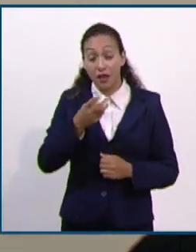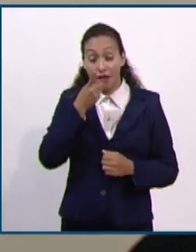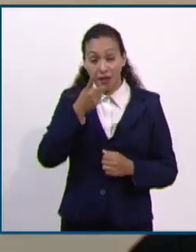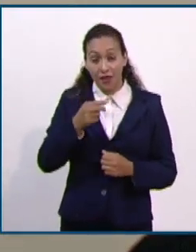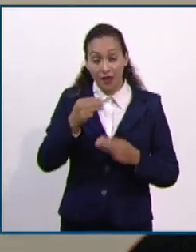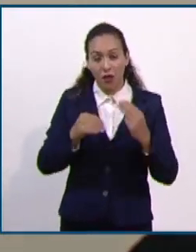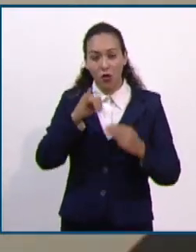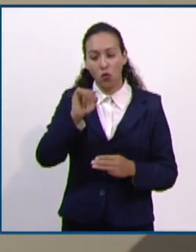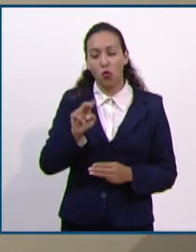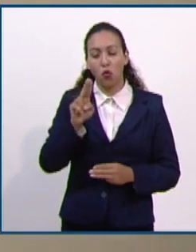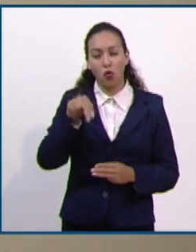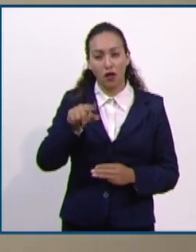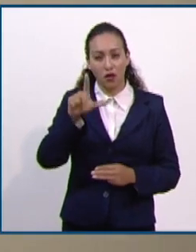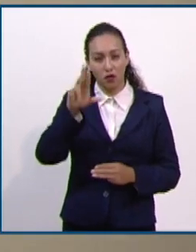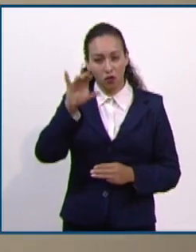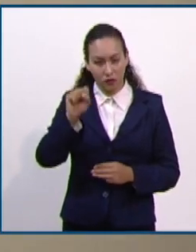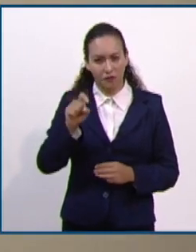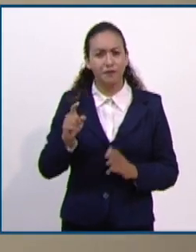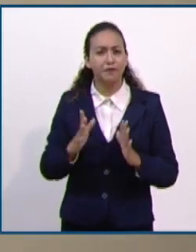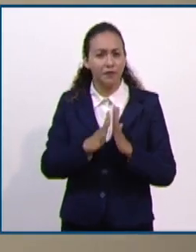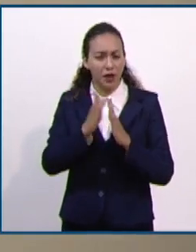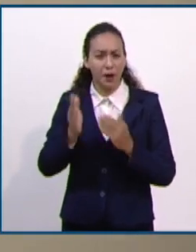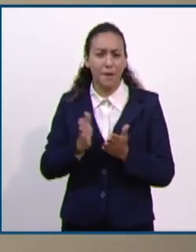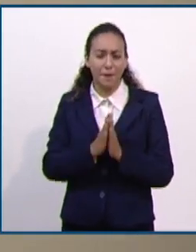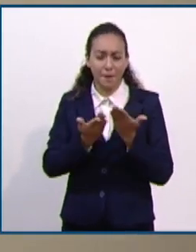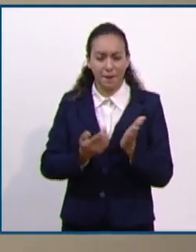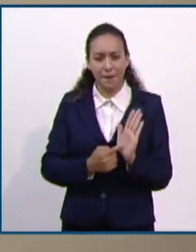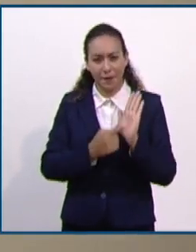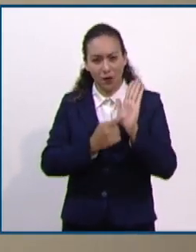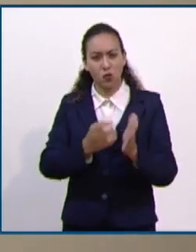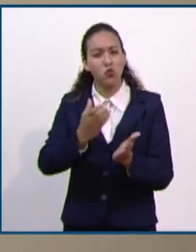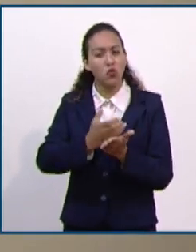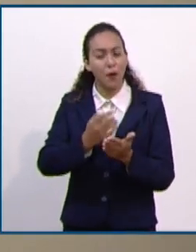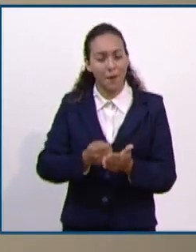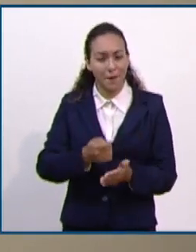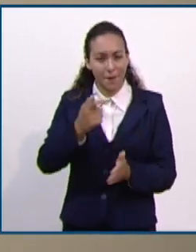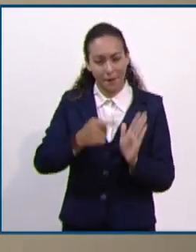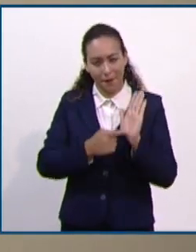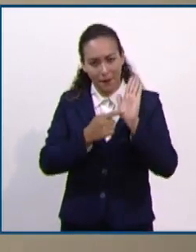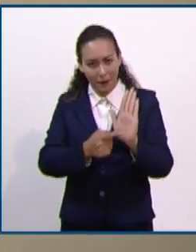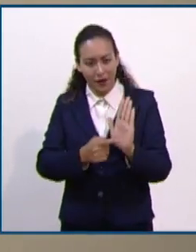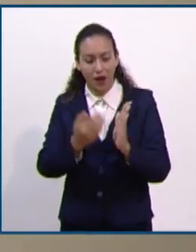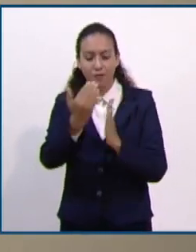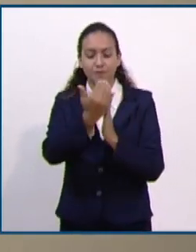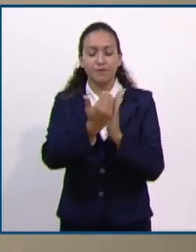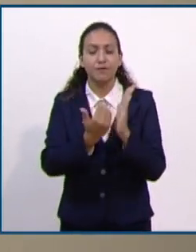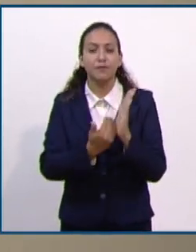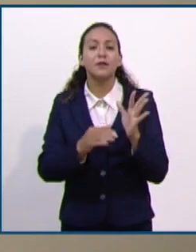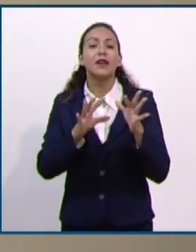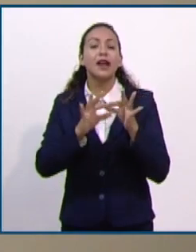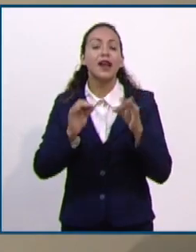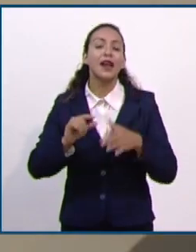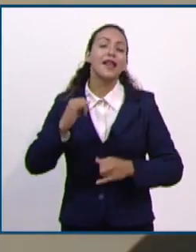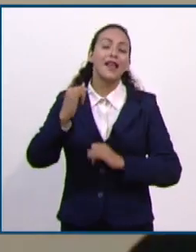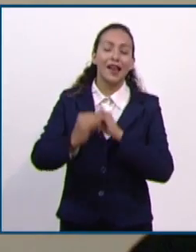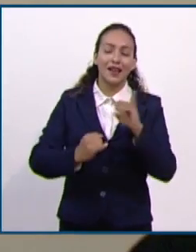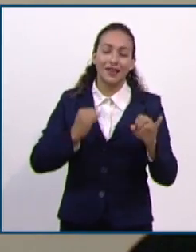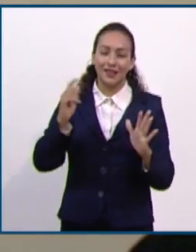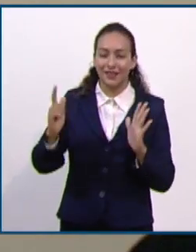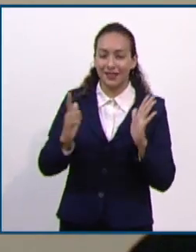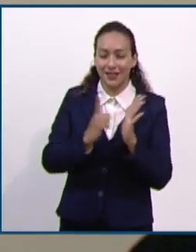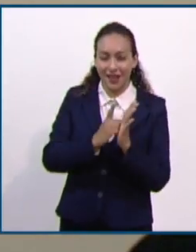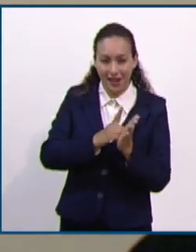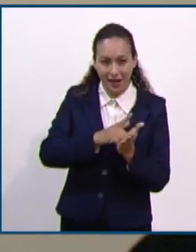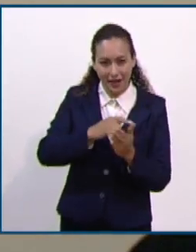Alcántara Carrancá al participar en la presentación del primer cuaderno sobre líneas de precedentes de la Corte Interamericana de Derechos